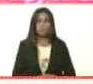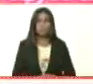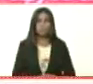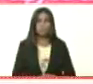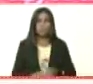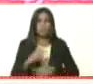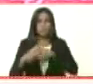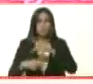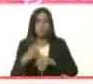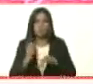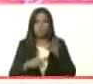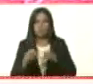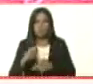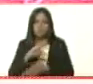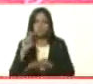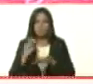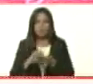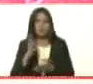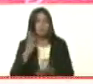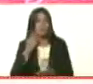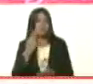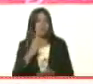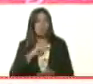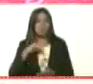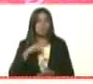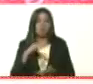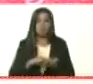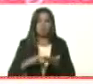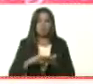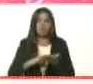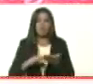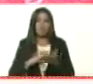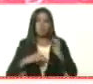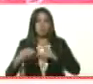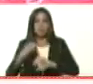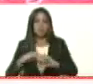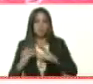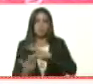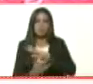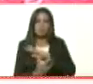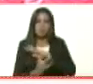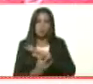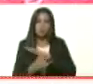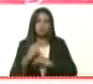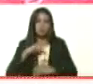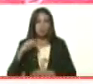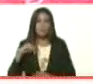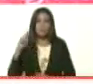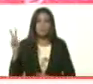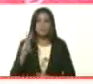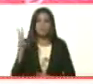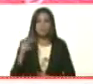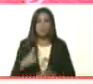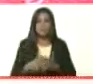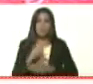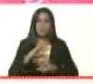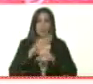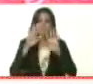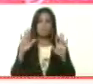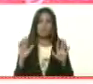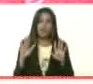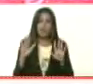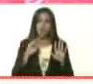la producción de las semillas nacionales, por ejemplo, lo estamos resolviendo con ciencia y tecnología, y Venezuela, más temprano que